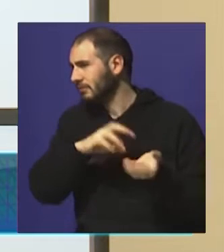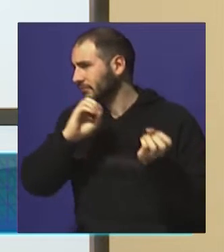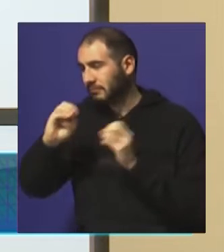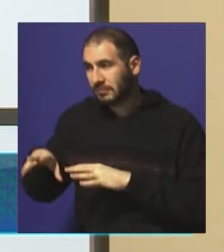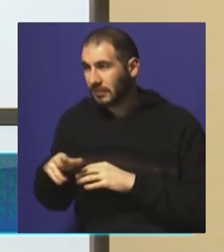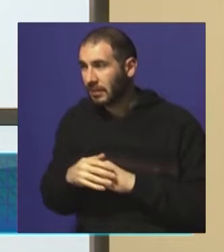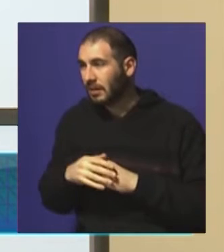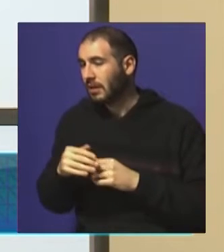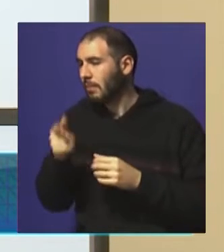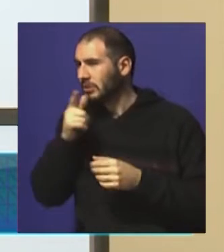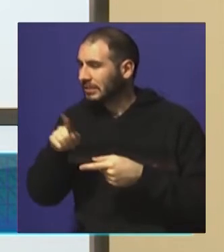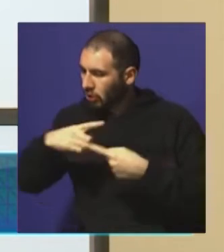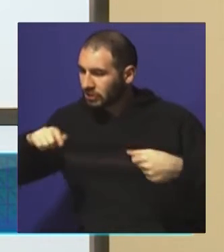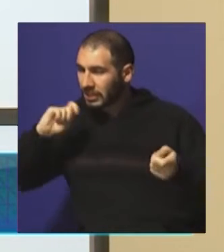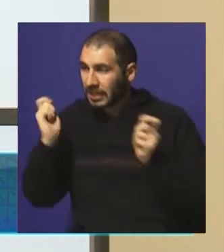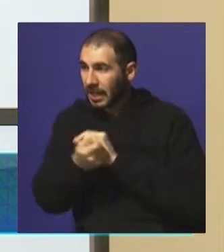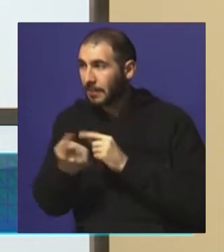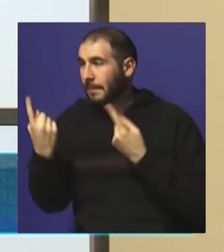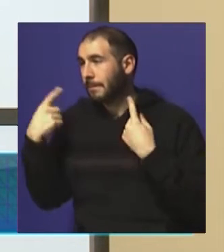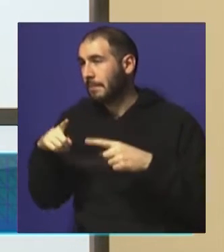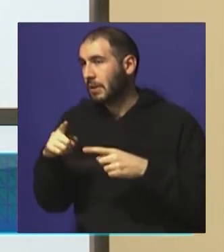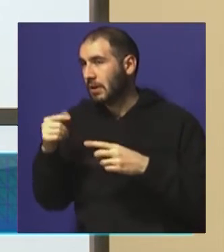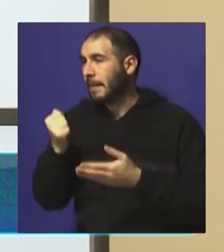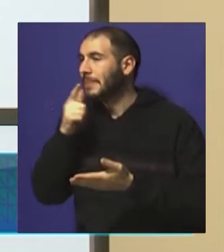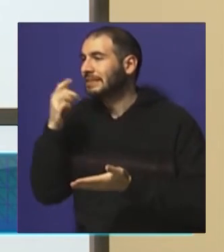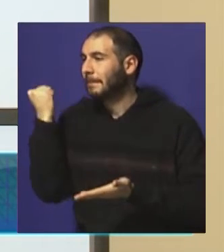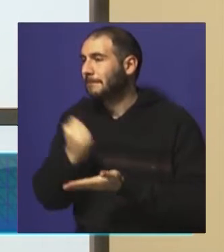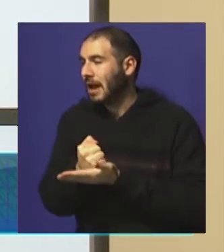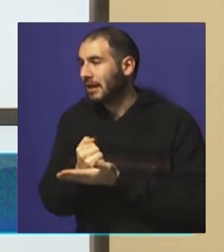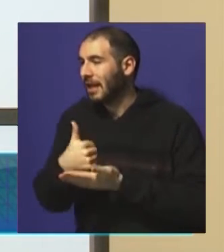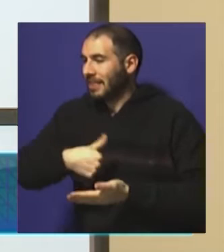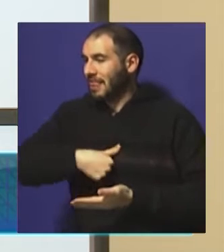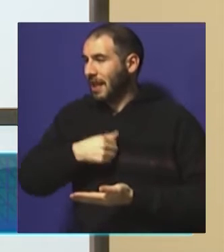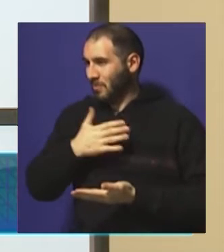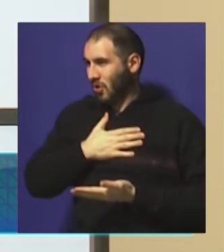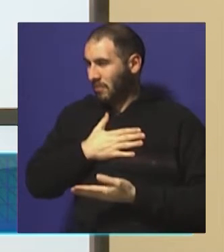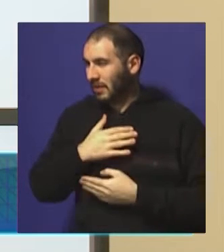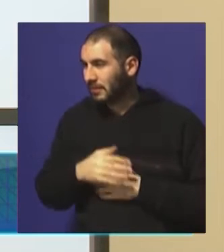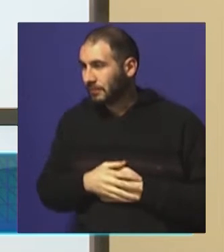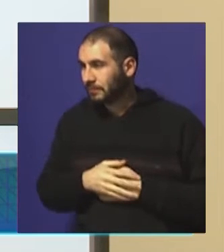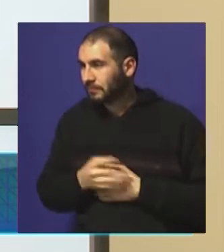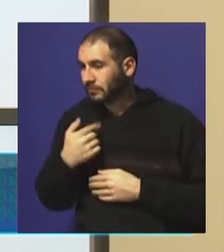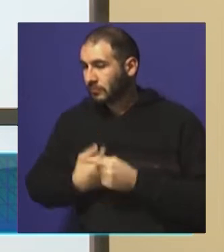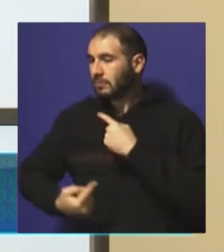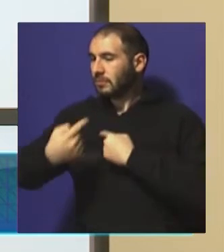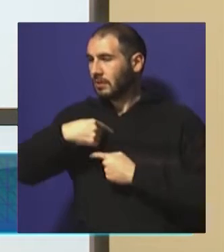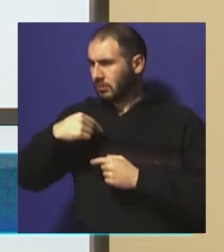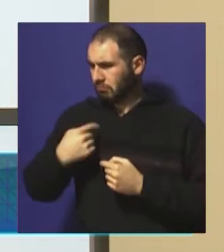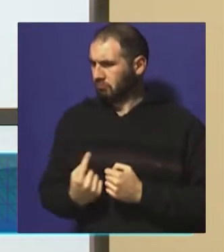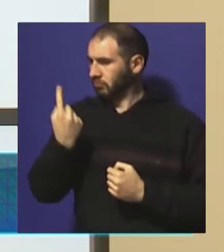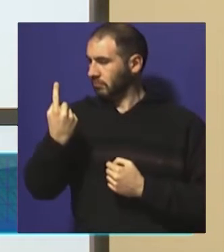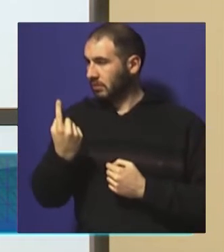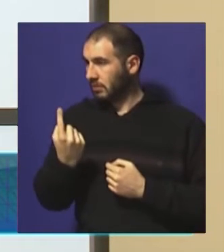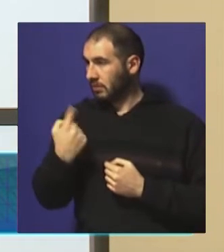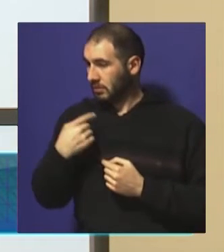manera patea el tablero, claro, pero también marca un sello de lo que es su identidad. Se autorreferencia como líder sin